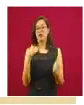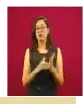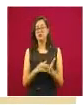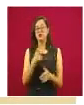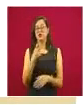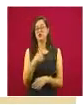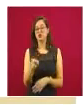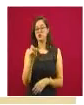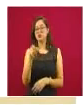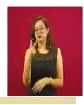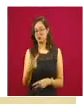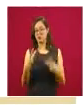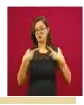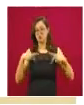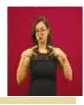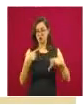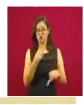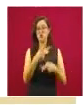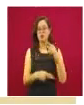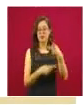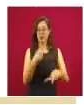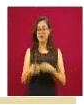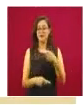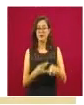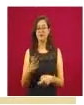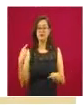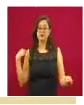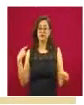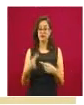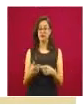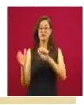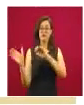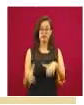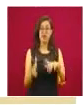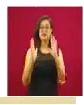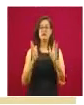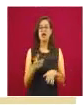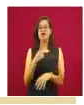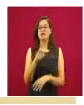que anunciamos inicialmente. Se han inscrito ya para este sorteo